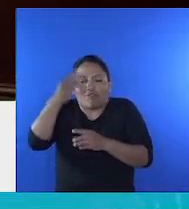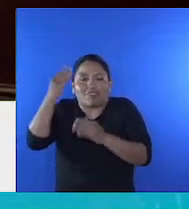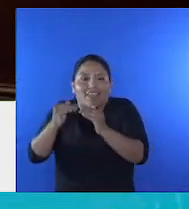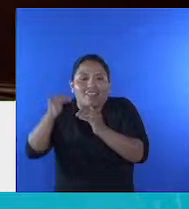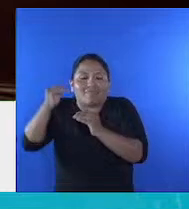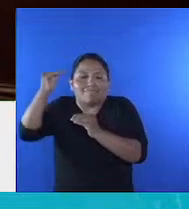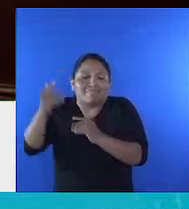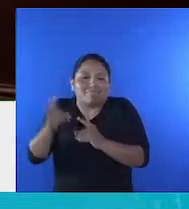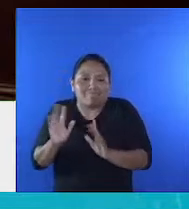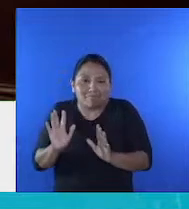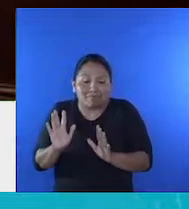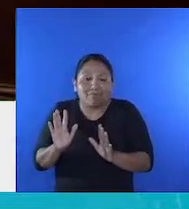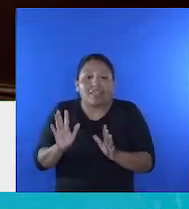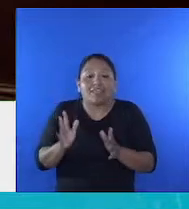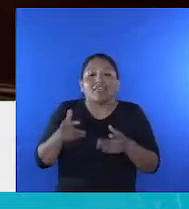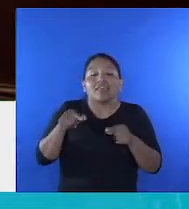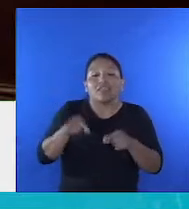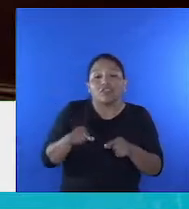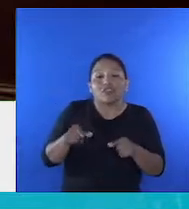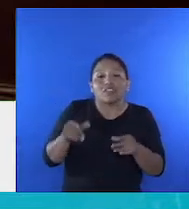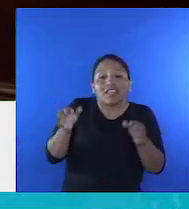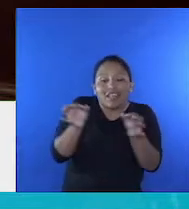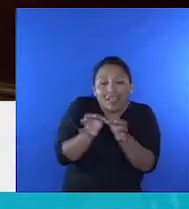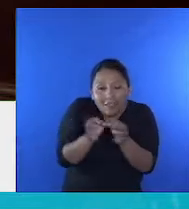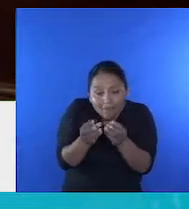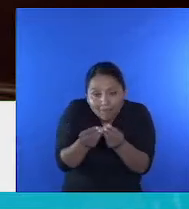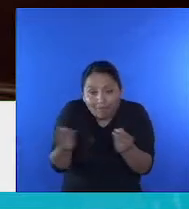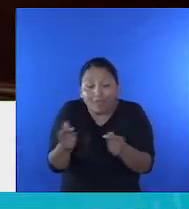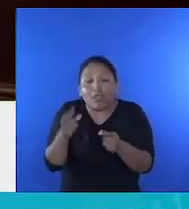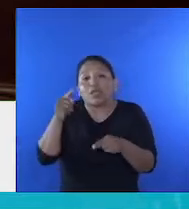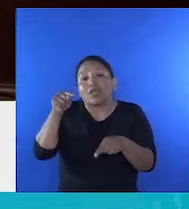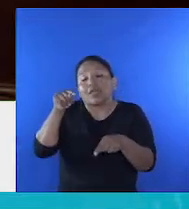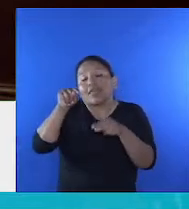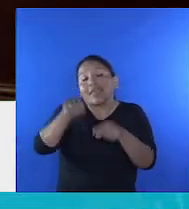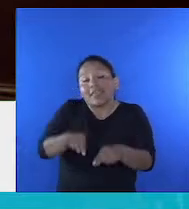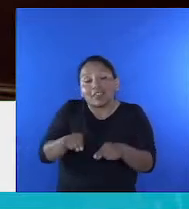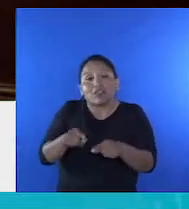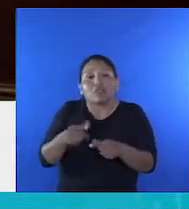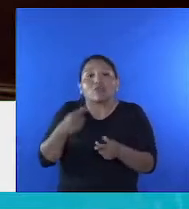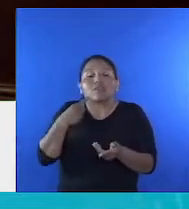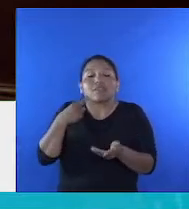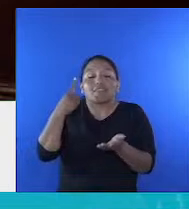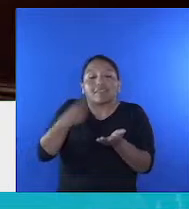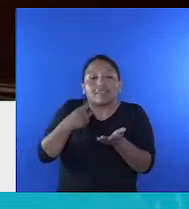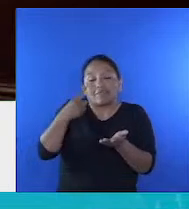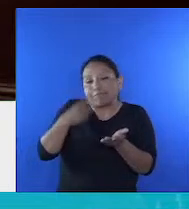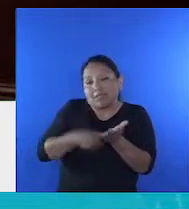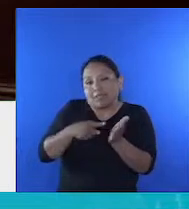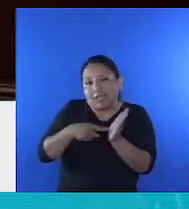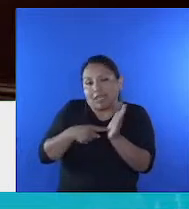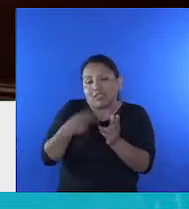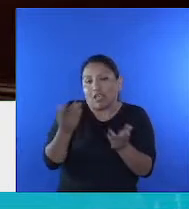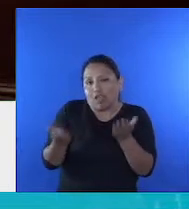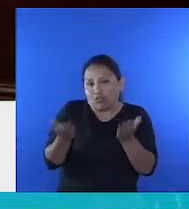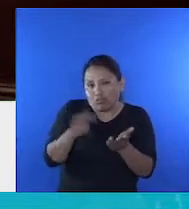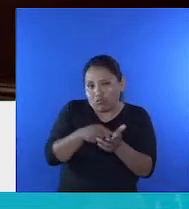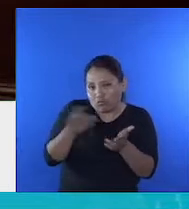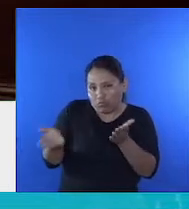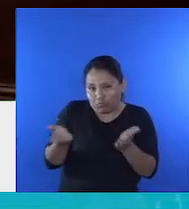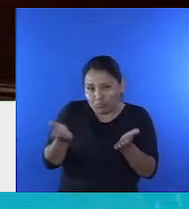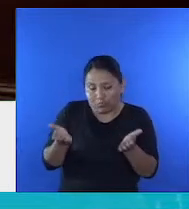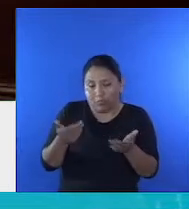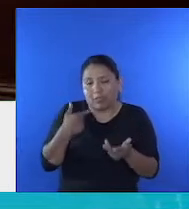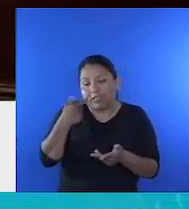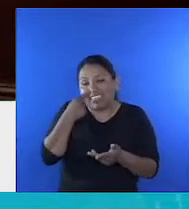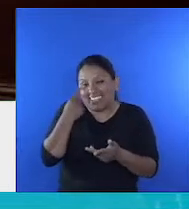pasando acá. Entonces, la desmalvinización, a través de las tecnologías de impunidad, establecía estas dos cuestiones, ¿no? Que me parece interesante que